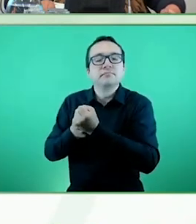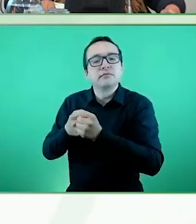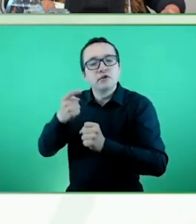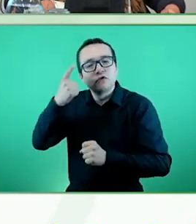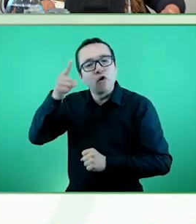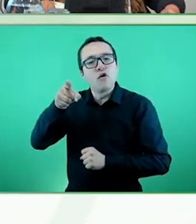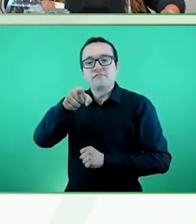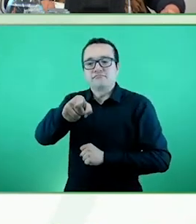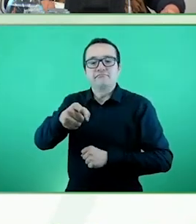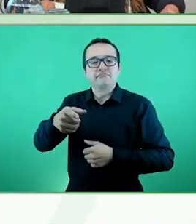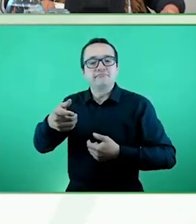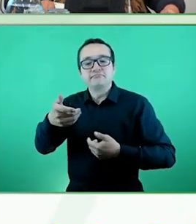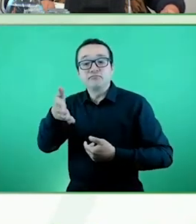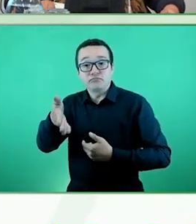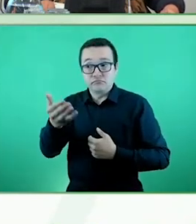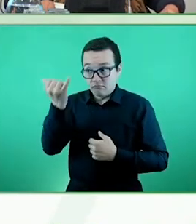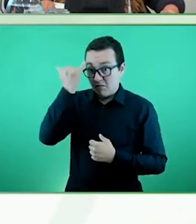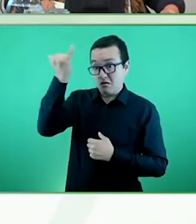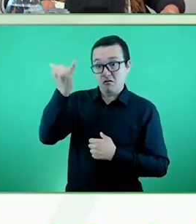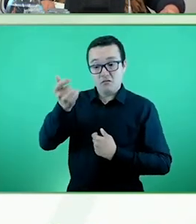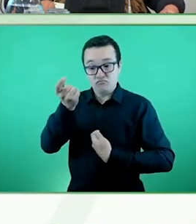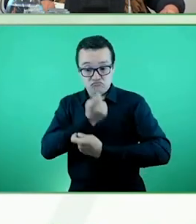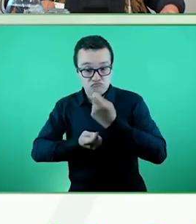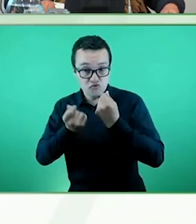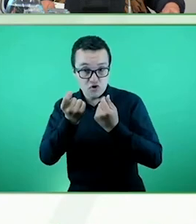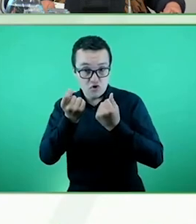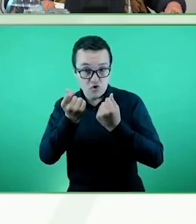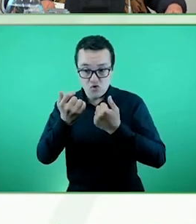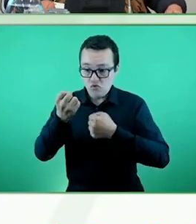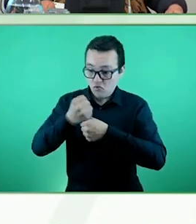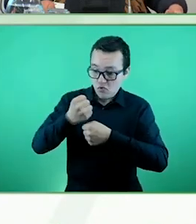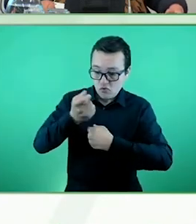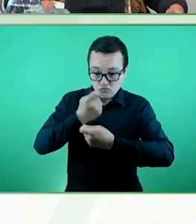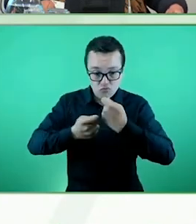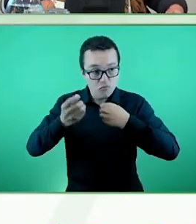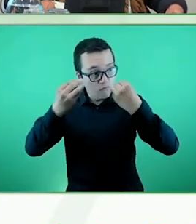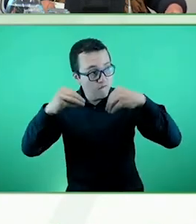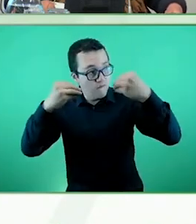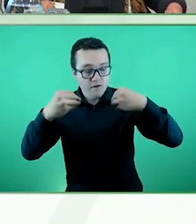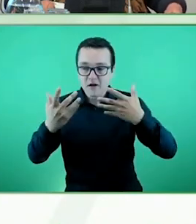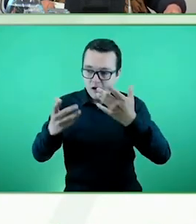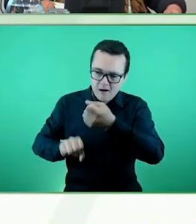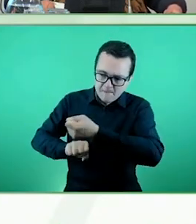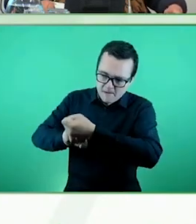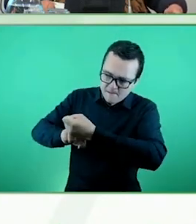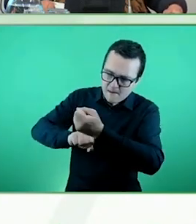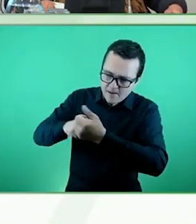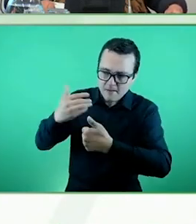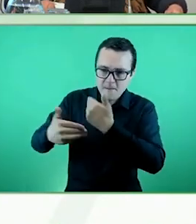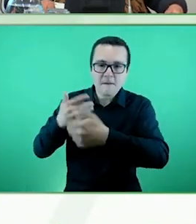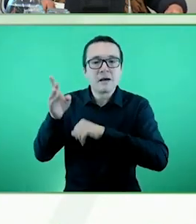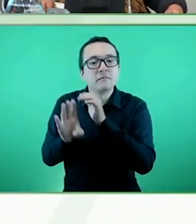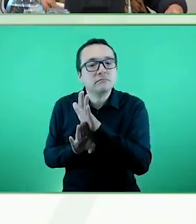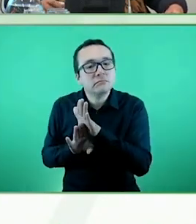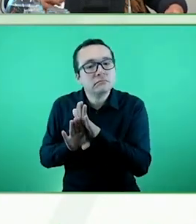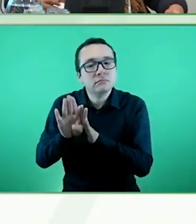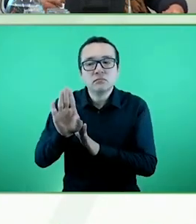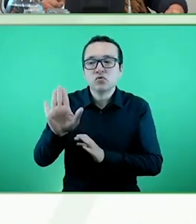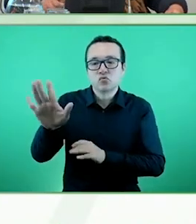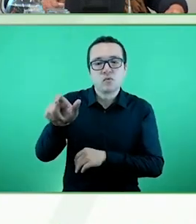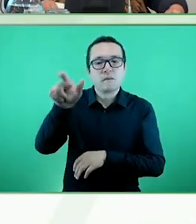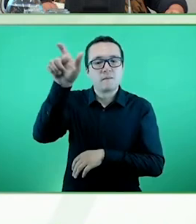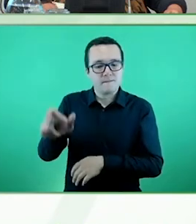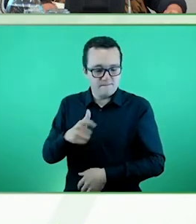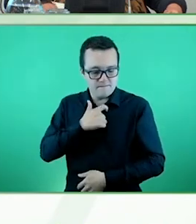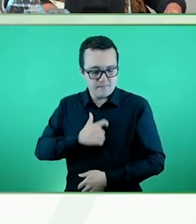y también para el desarrollo personal de quienes lideran estos emprendimientos, ¿cierto? Porque tiene que ver más allá